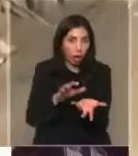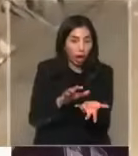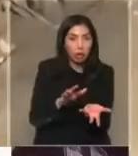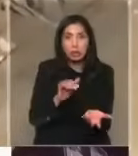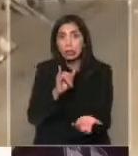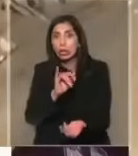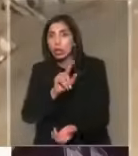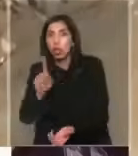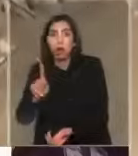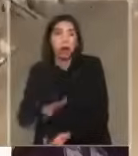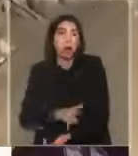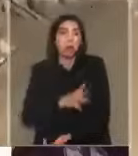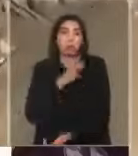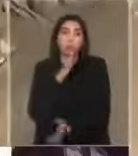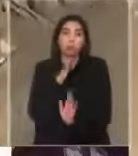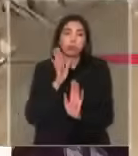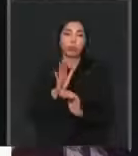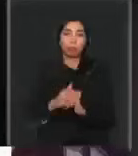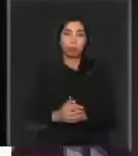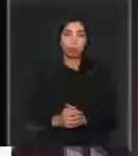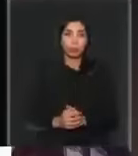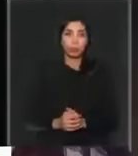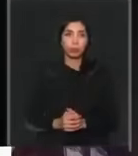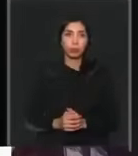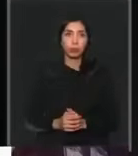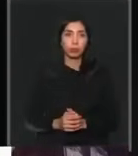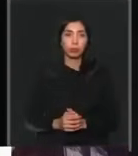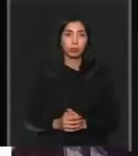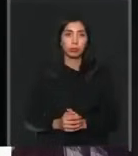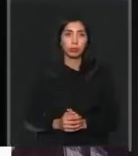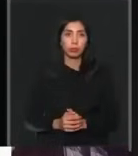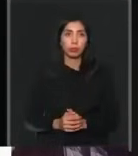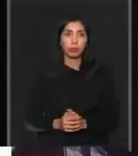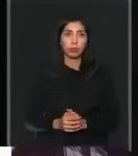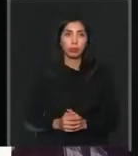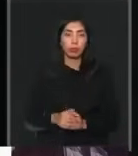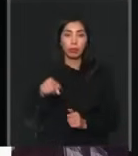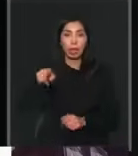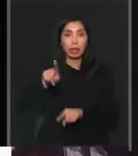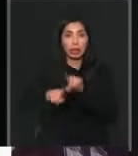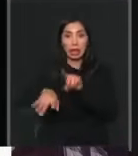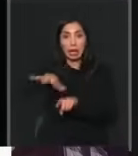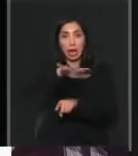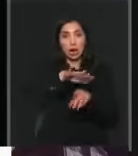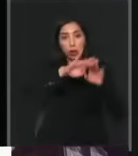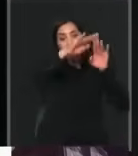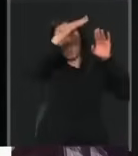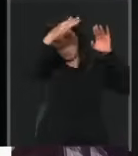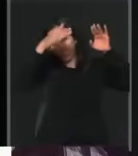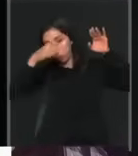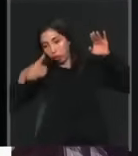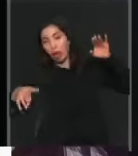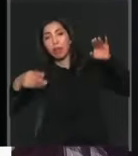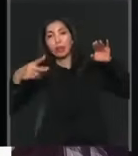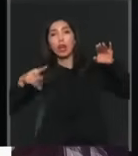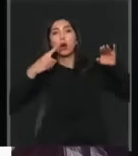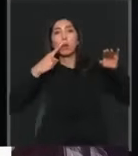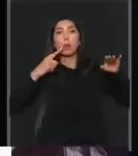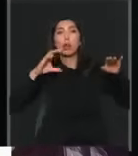de descartar preliminarmente. Ocupa este terreno, que es una quebrada del señor Alejandro Correa,